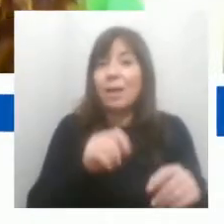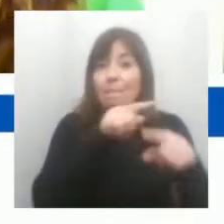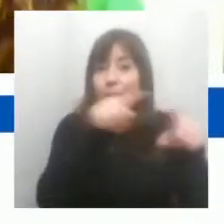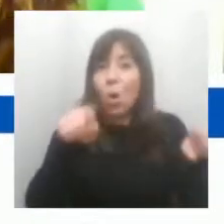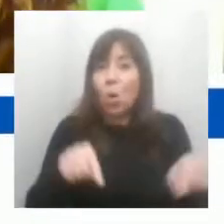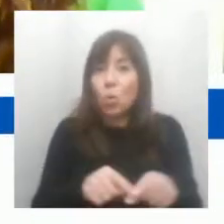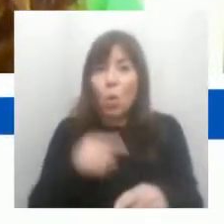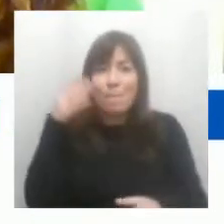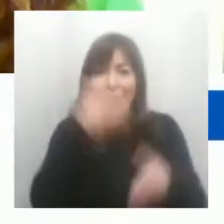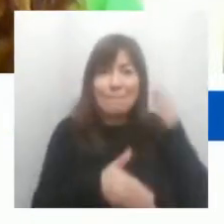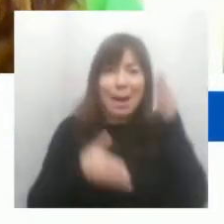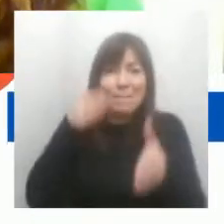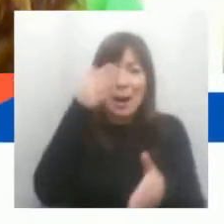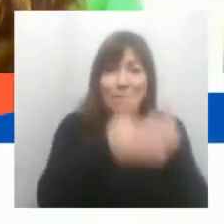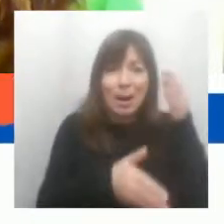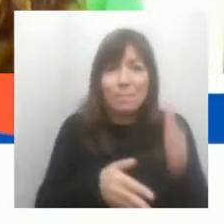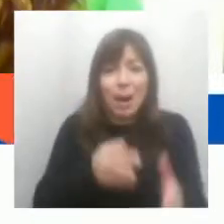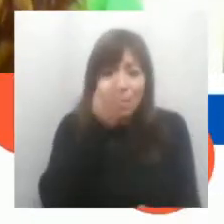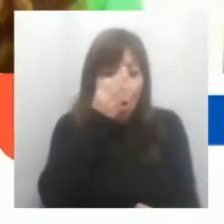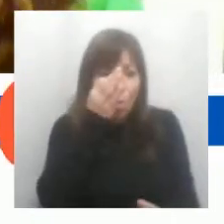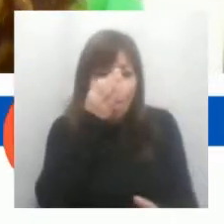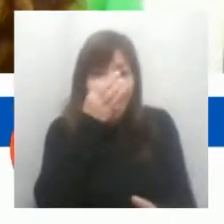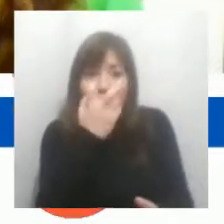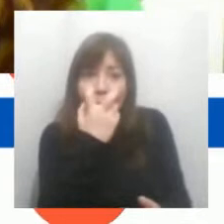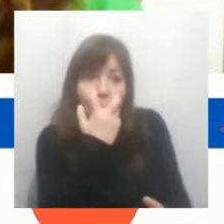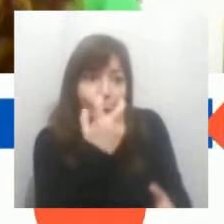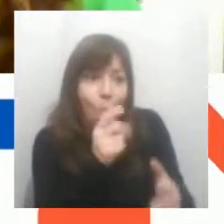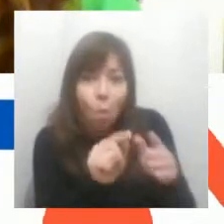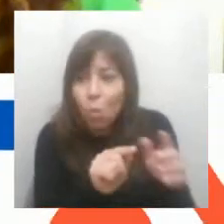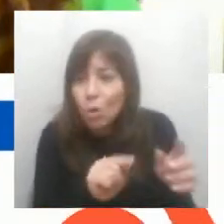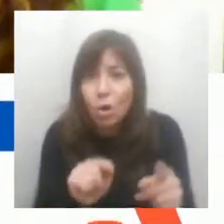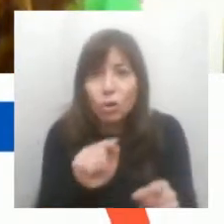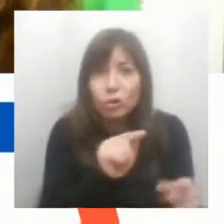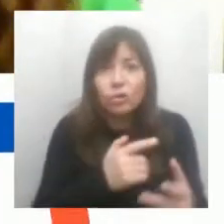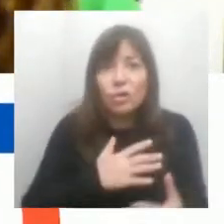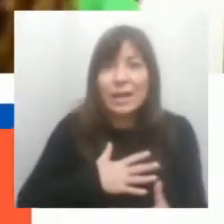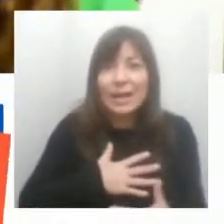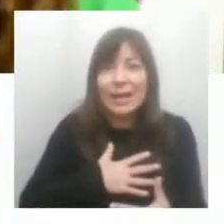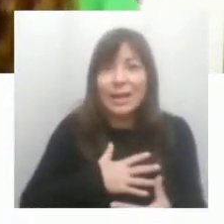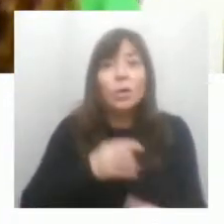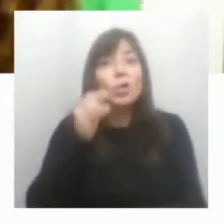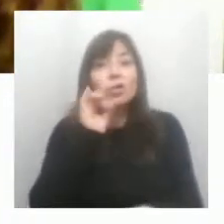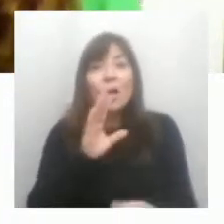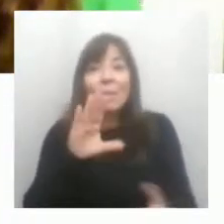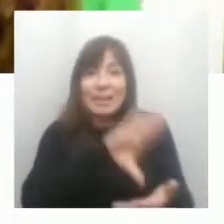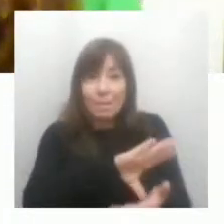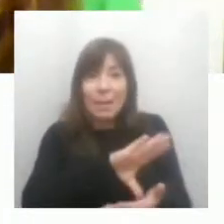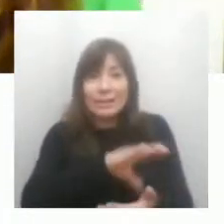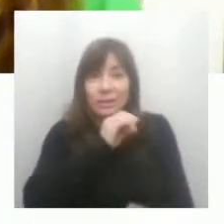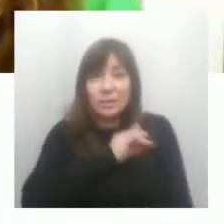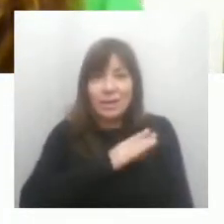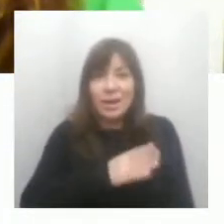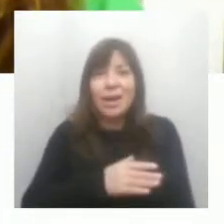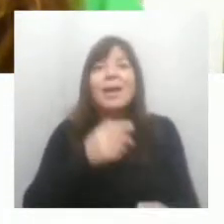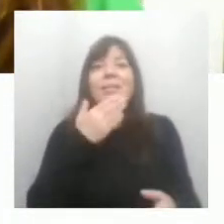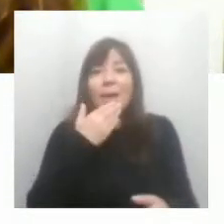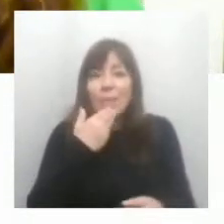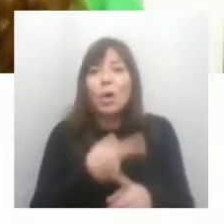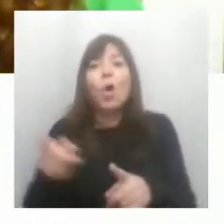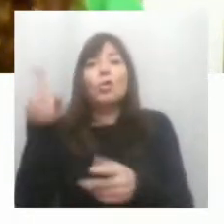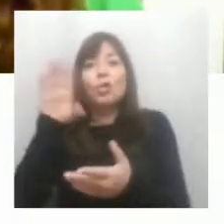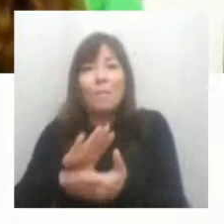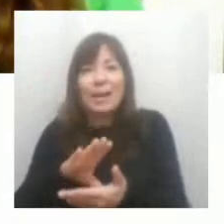la gente quiere conocerla, quiere participar en ella, y no solo el público de nuestro país, son muchos los extranjeros